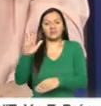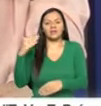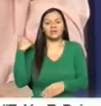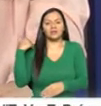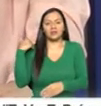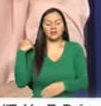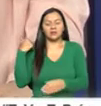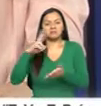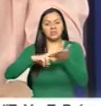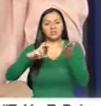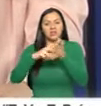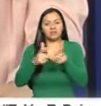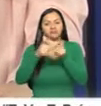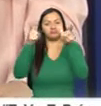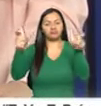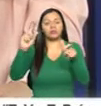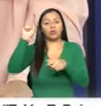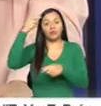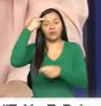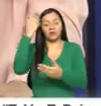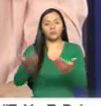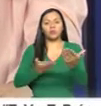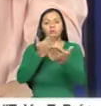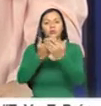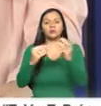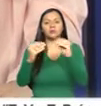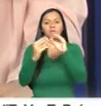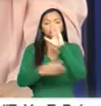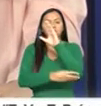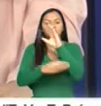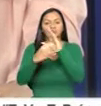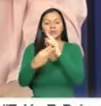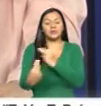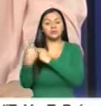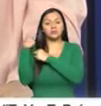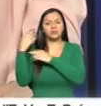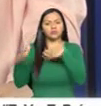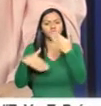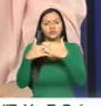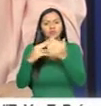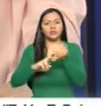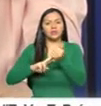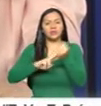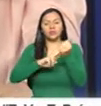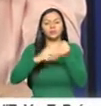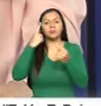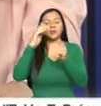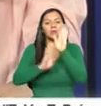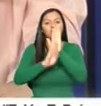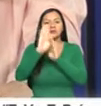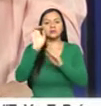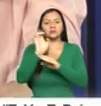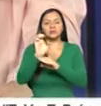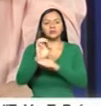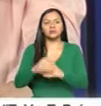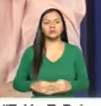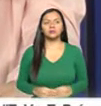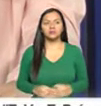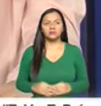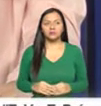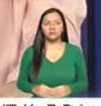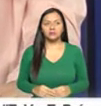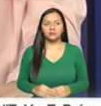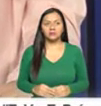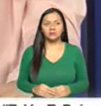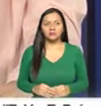potencial minero. Por ello, el gobierno ha planteado explotar de manera responsable estos recursos para emplearlos en el